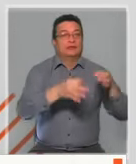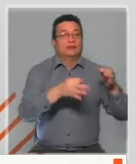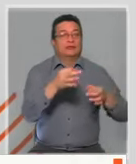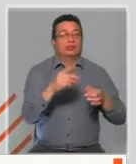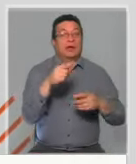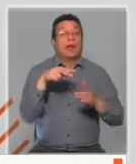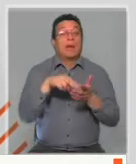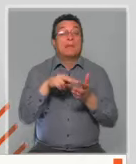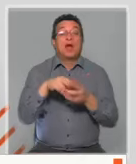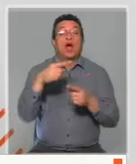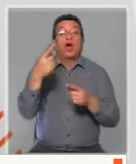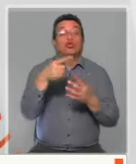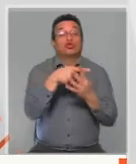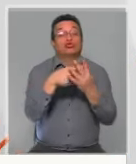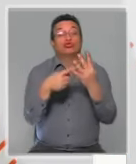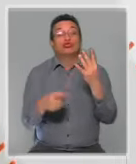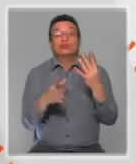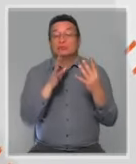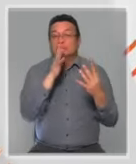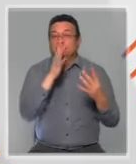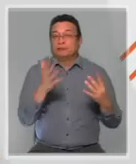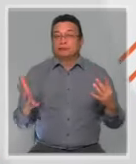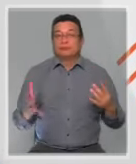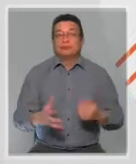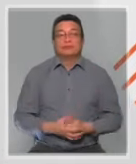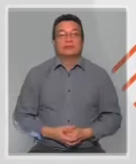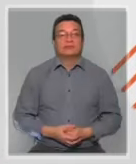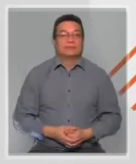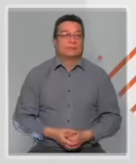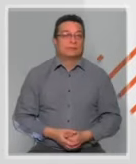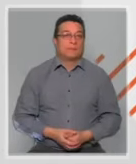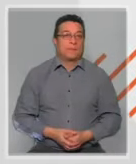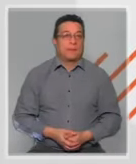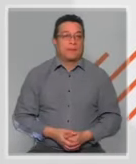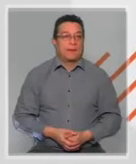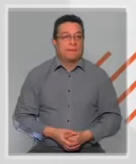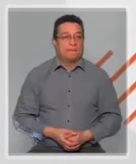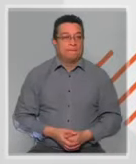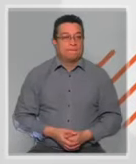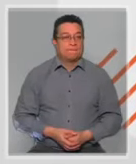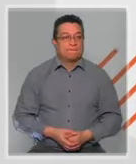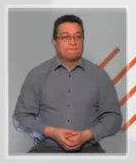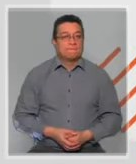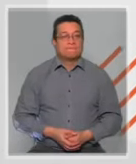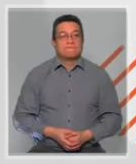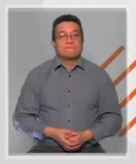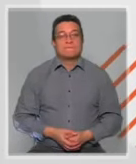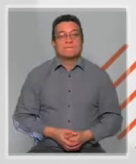otros miembros de esta banda.